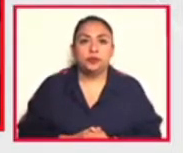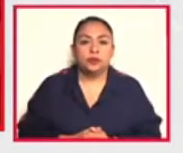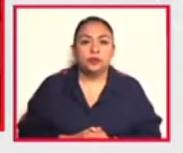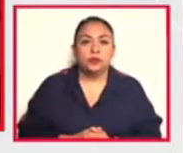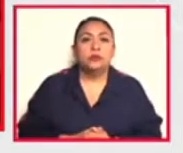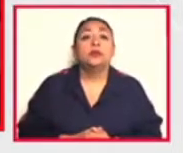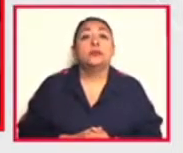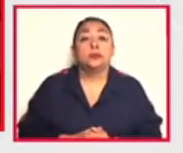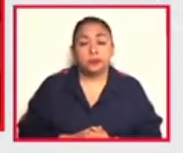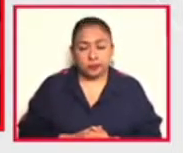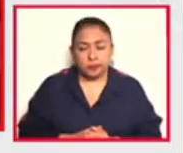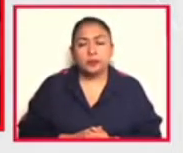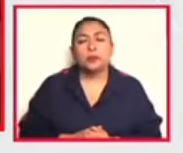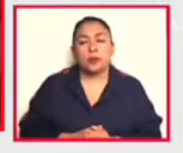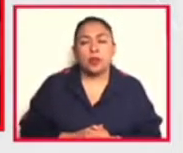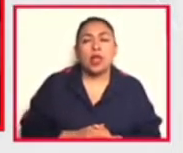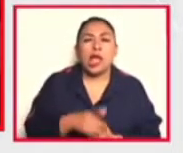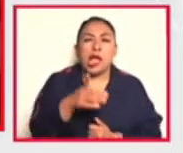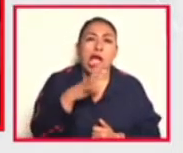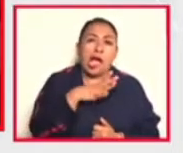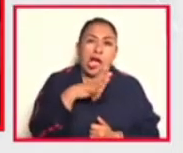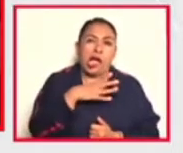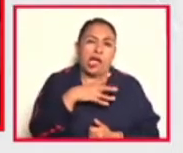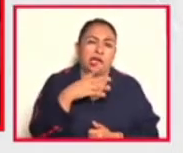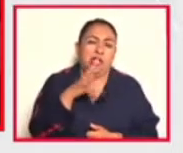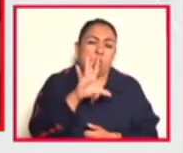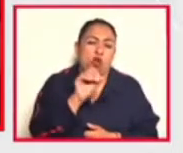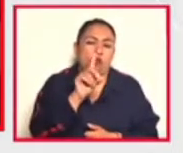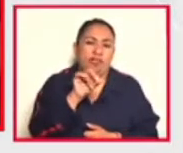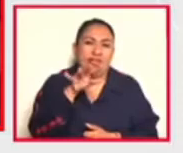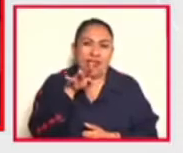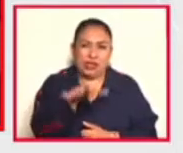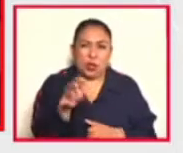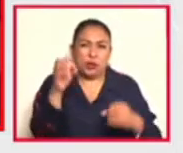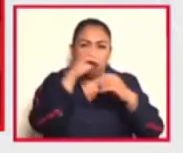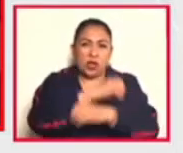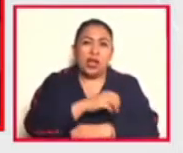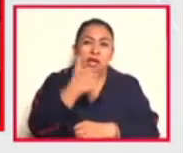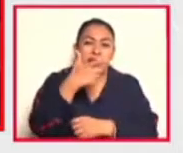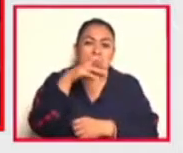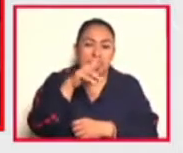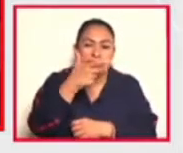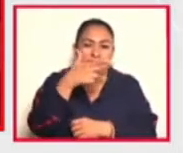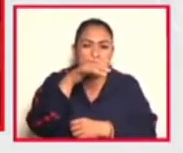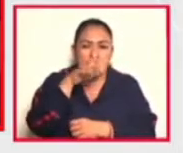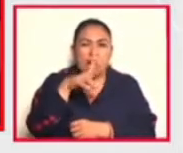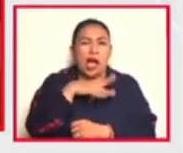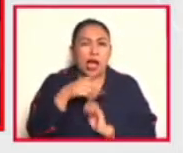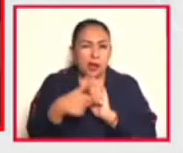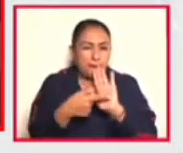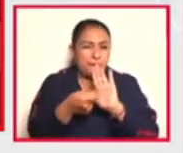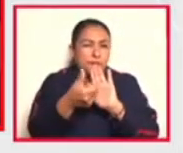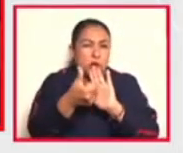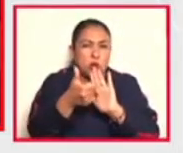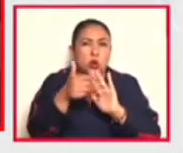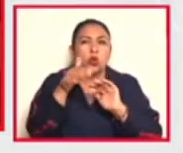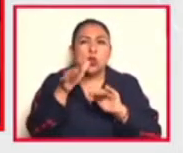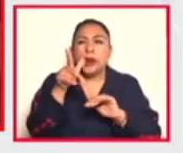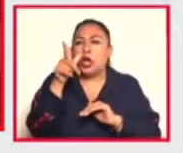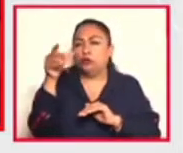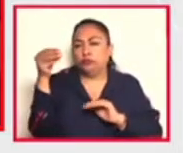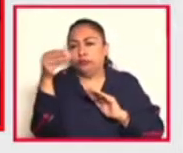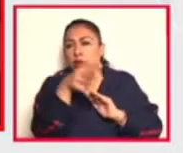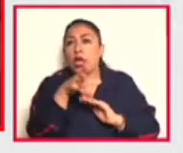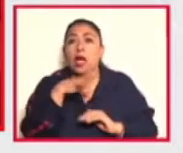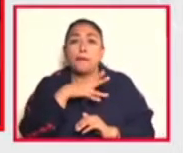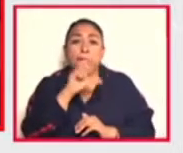En medio de la oscuridad ocasionada por la pandemia del COVID-19, la Galería Hilario Galguera nos provee un poquito de luz. Con esta exposición de 22 piezas